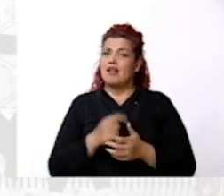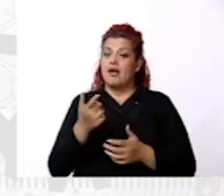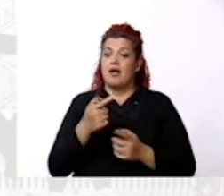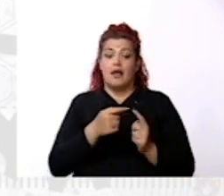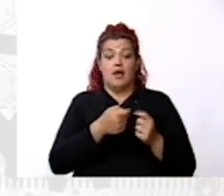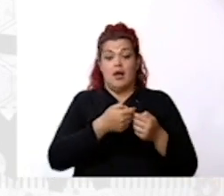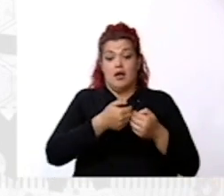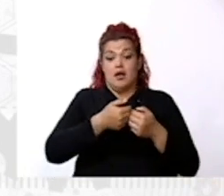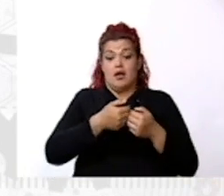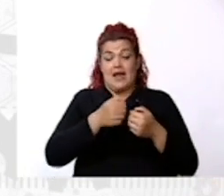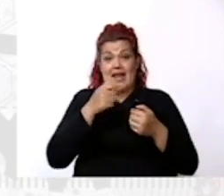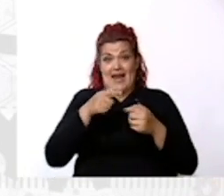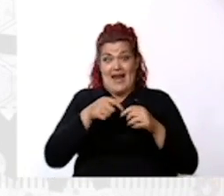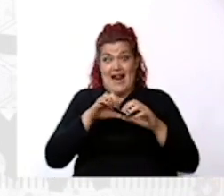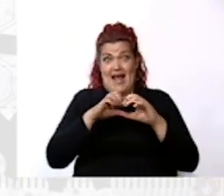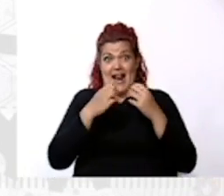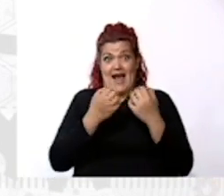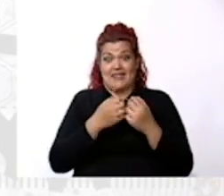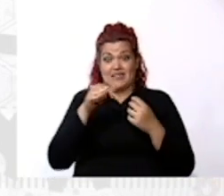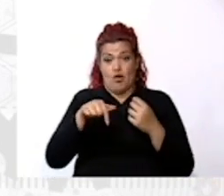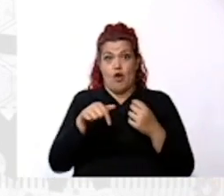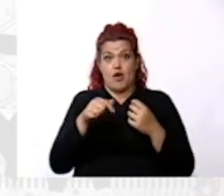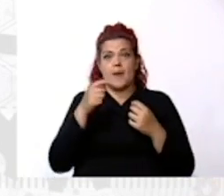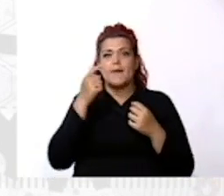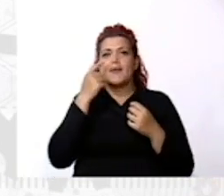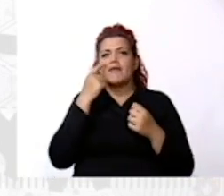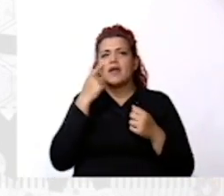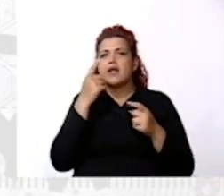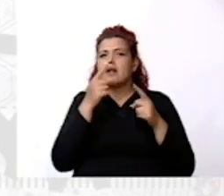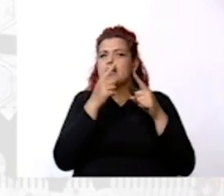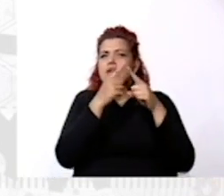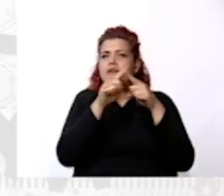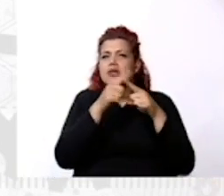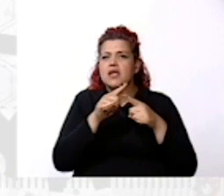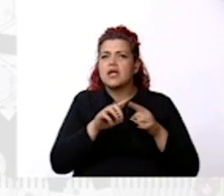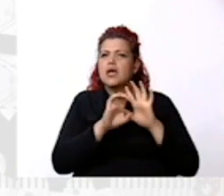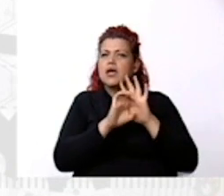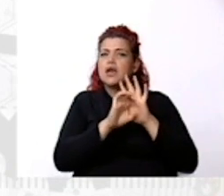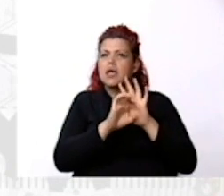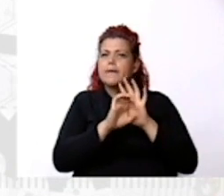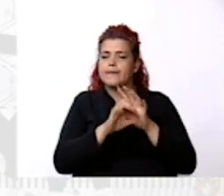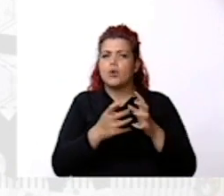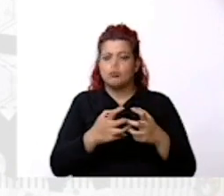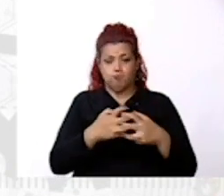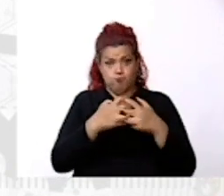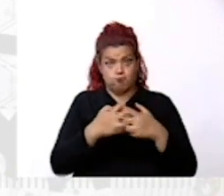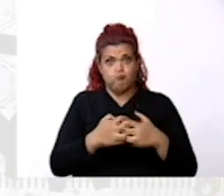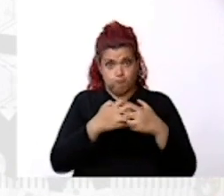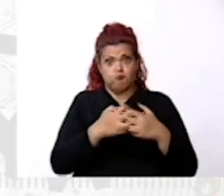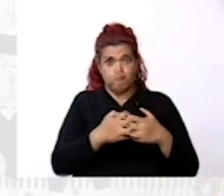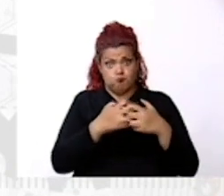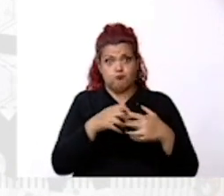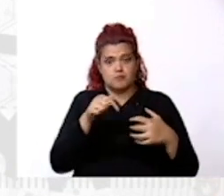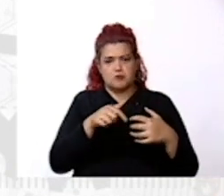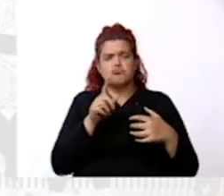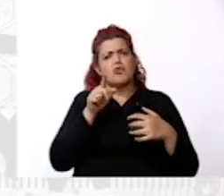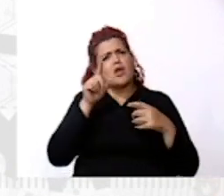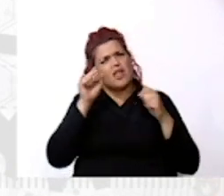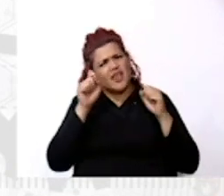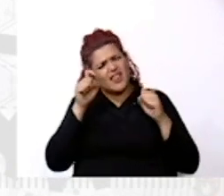largo de la clase vamos a ver diferentes ejemplos de máquinas y ustedes van a tener entonces